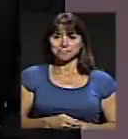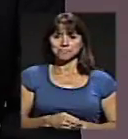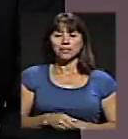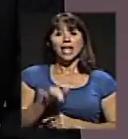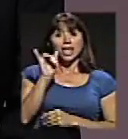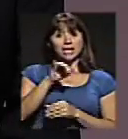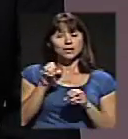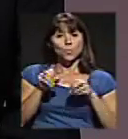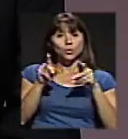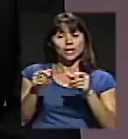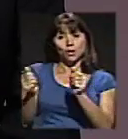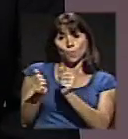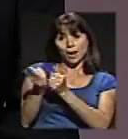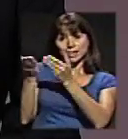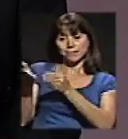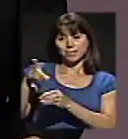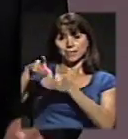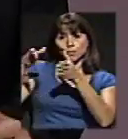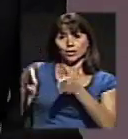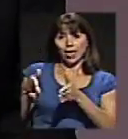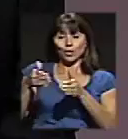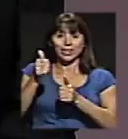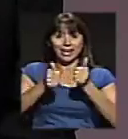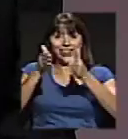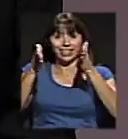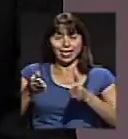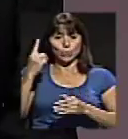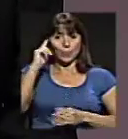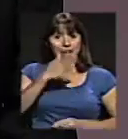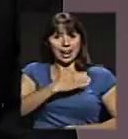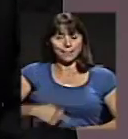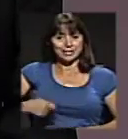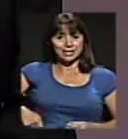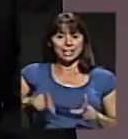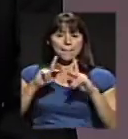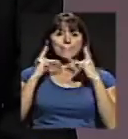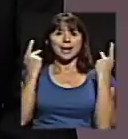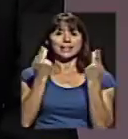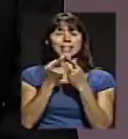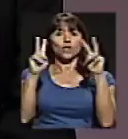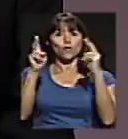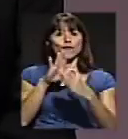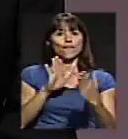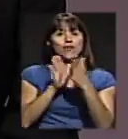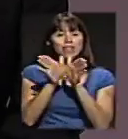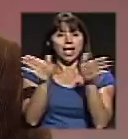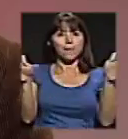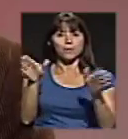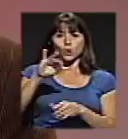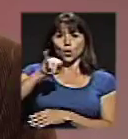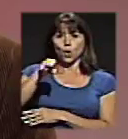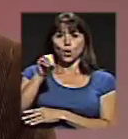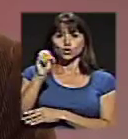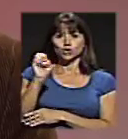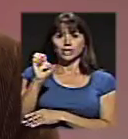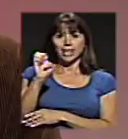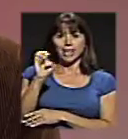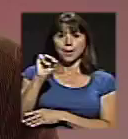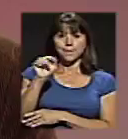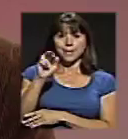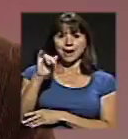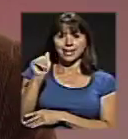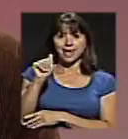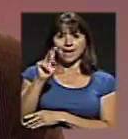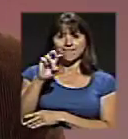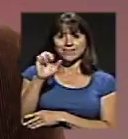ocasión nos acompaña el diputado y candidato presidencial del partido Frente Amplio, José María Villalta. Un placer,